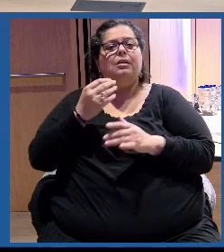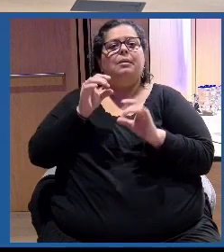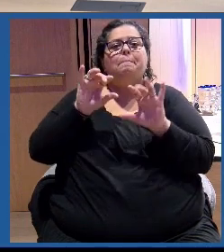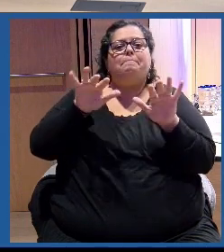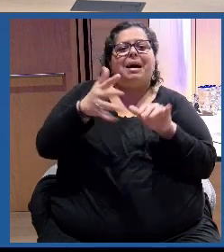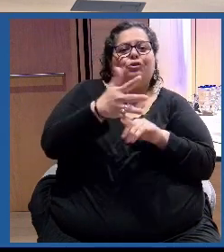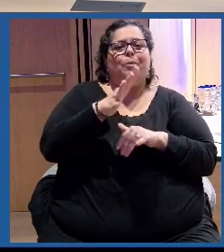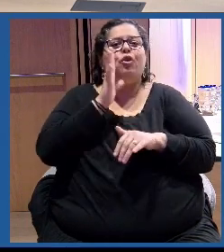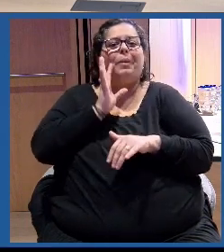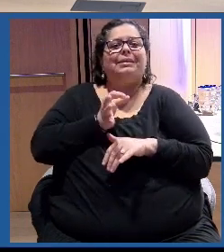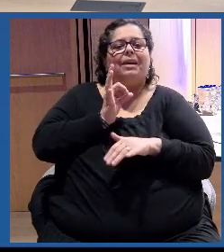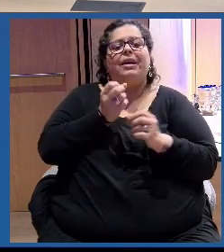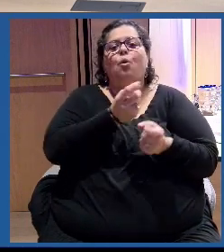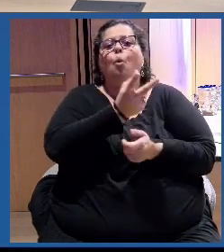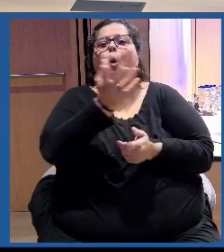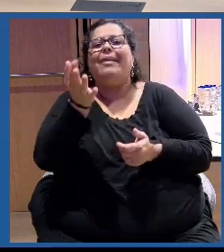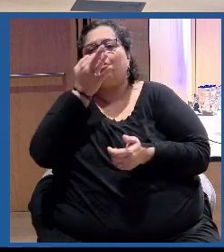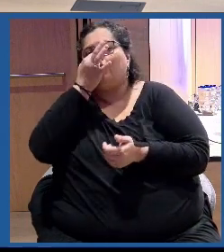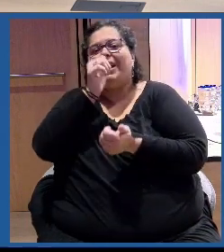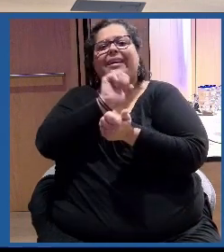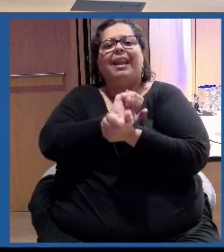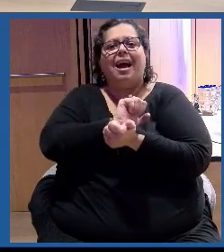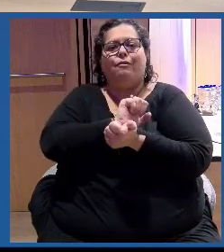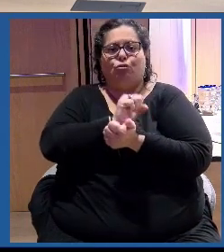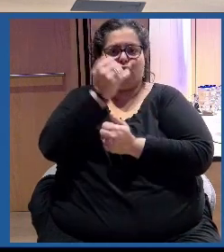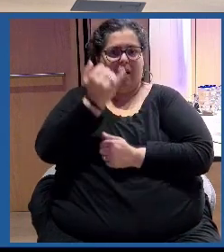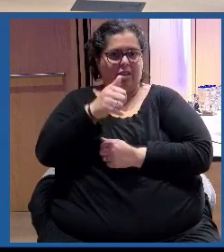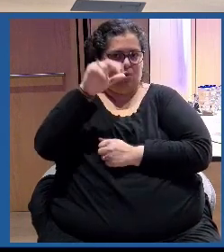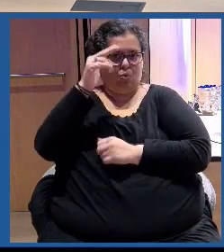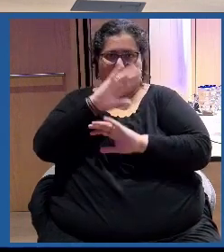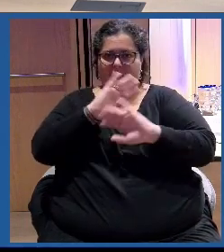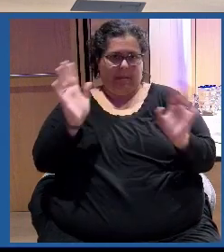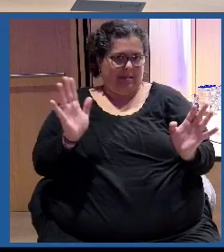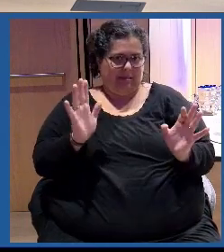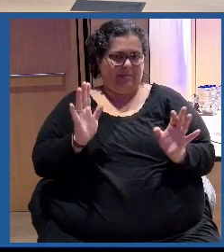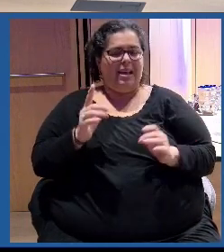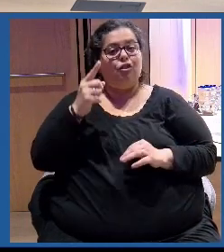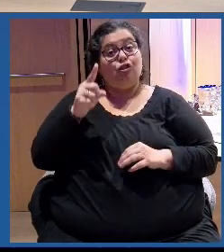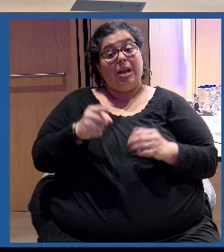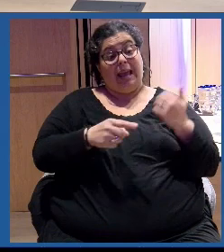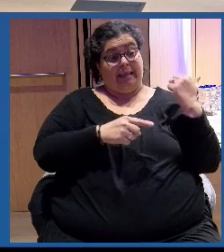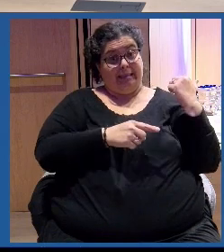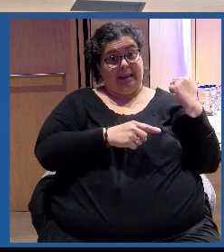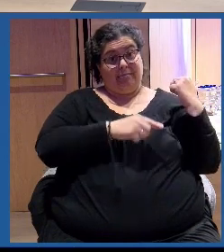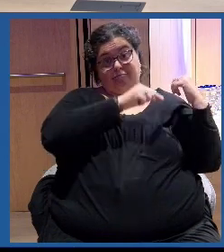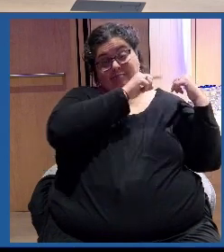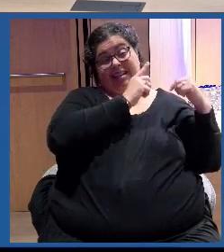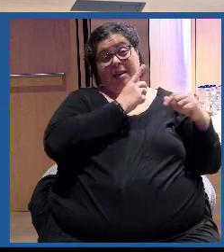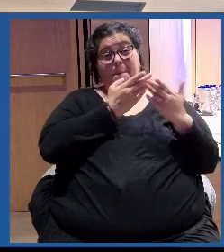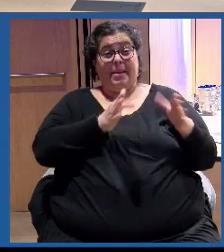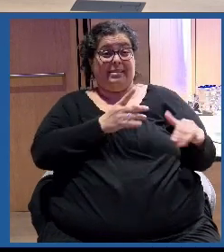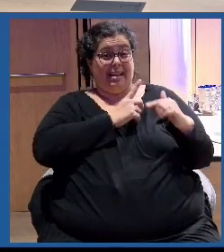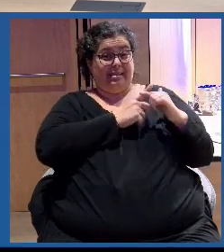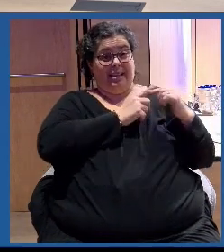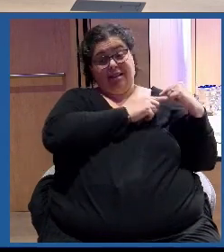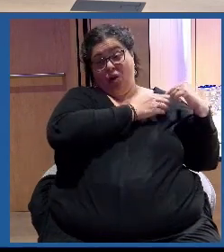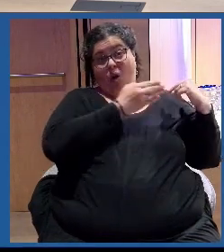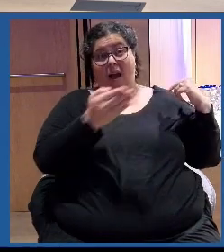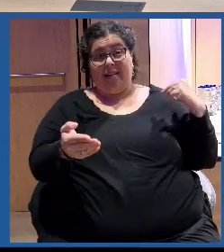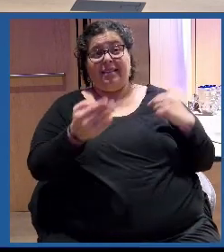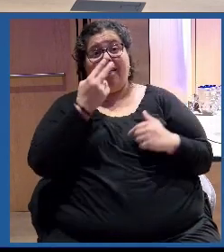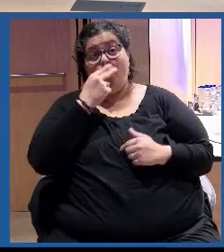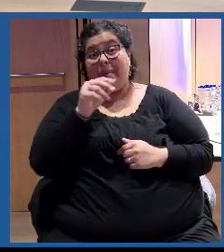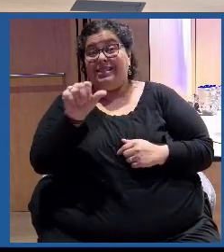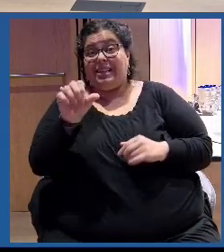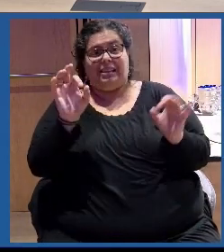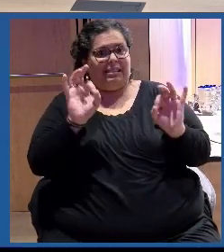de personas esclavas habían en el país, ¿no? O sea que hubo entre esos inicios de siglo y el 2006,